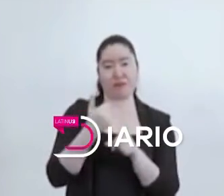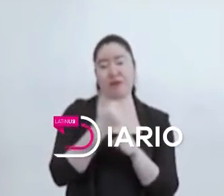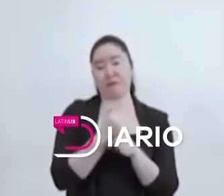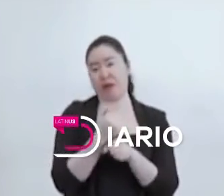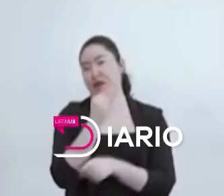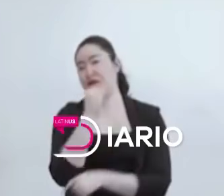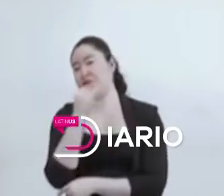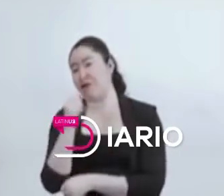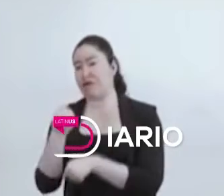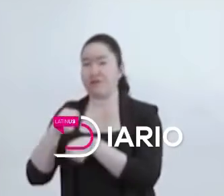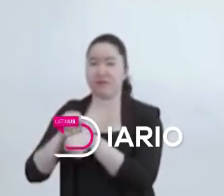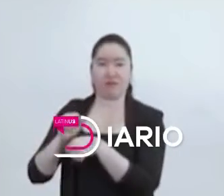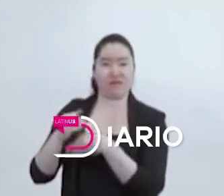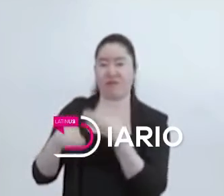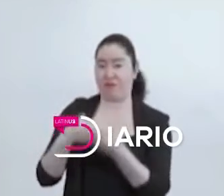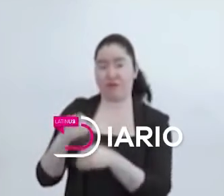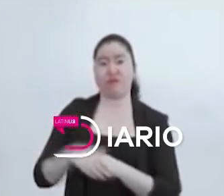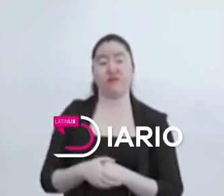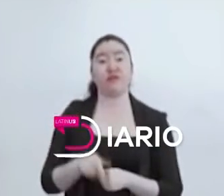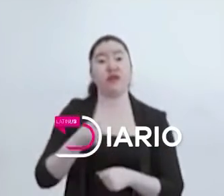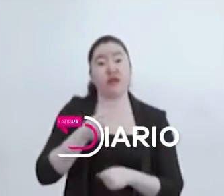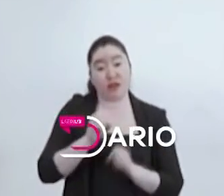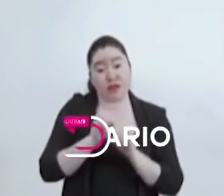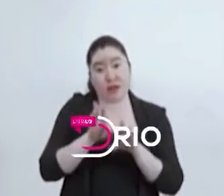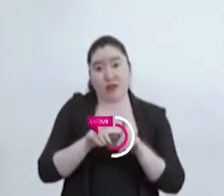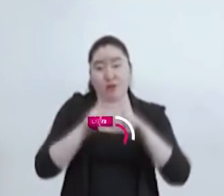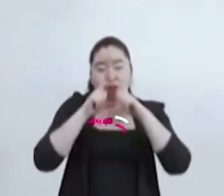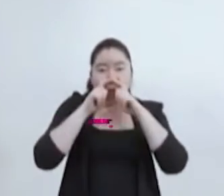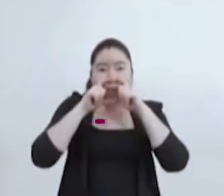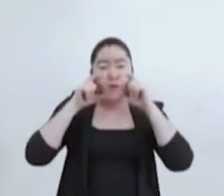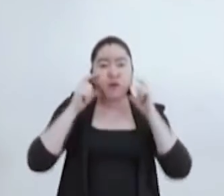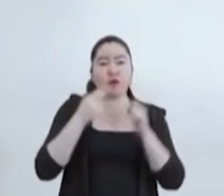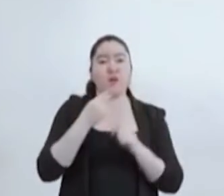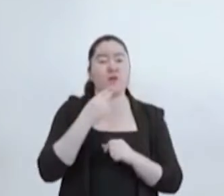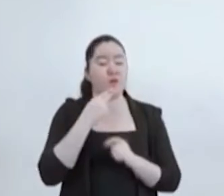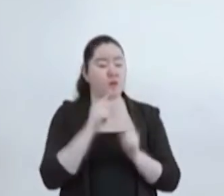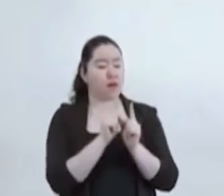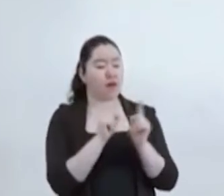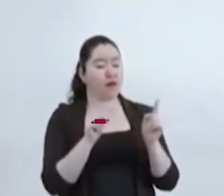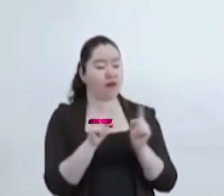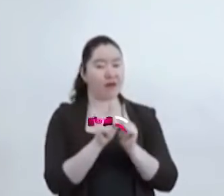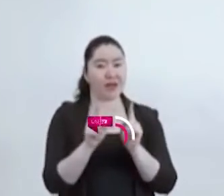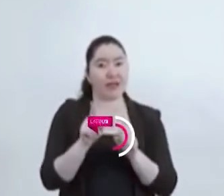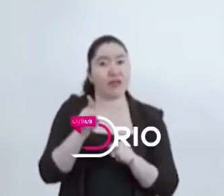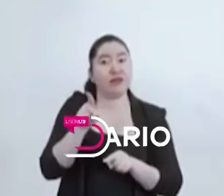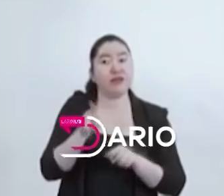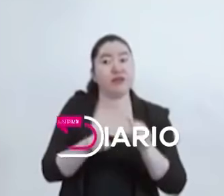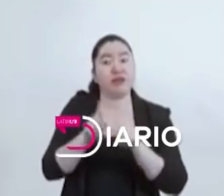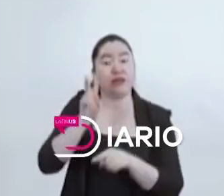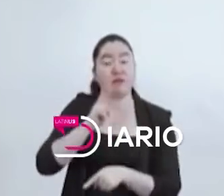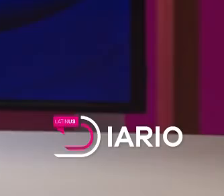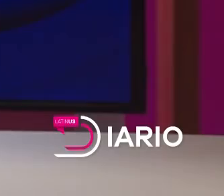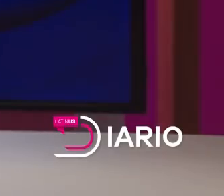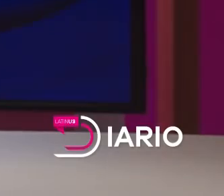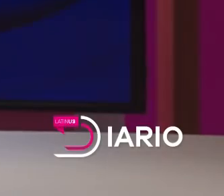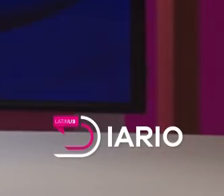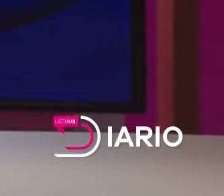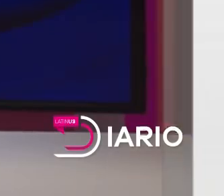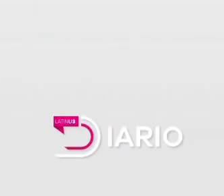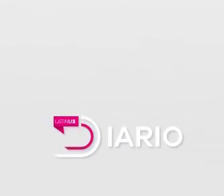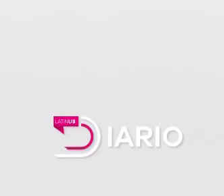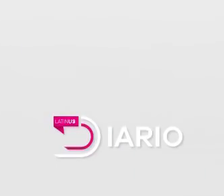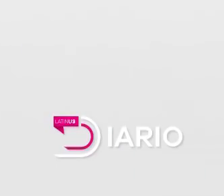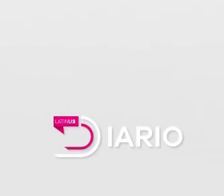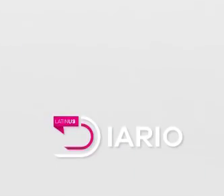de y cubrebocas a una distancia dependiendo de la evolución de la pandemia en ese momento mañana